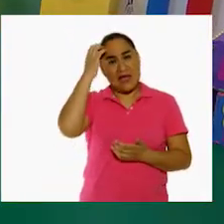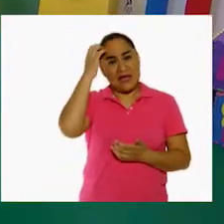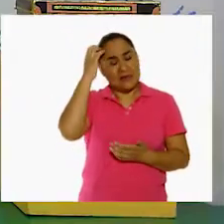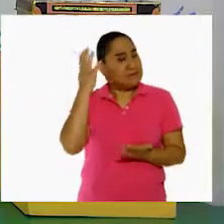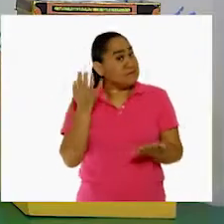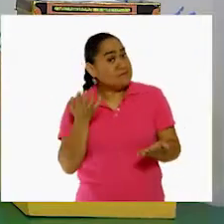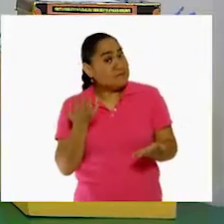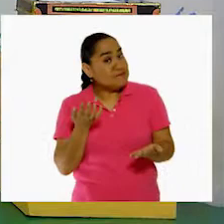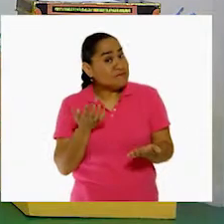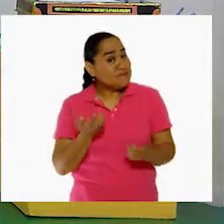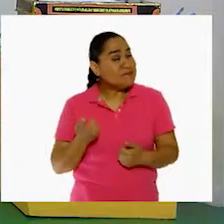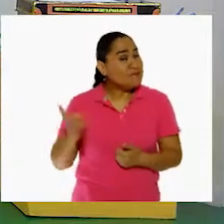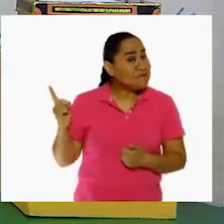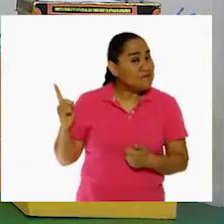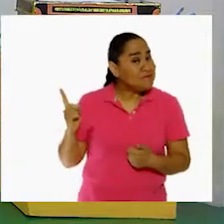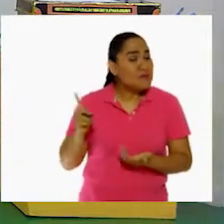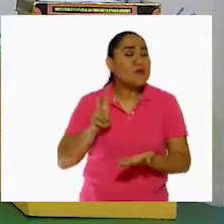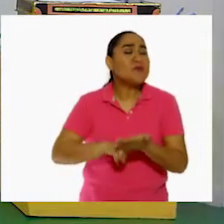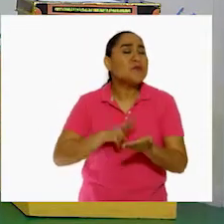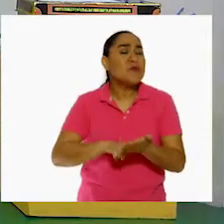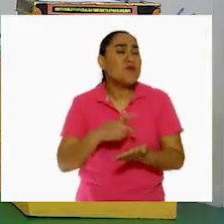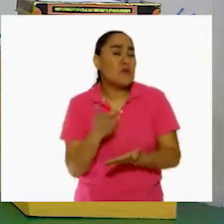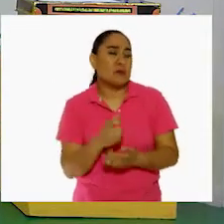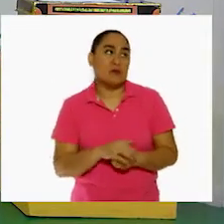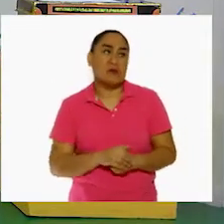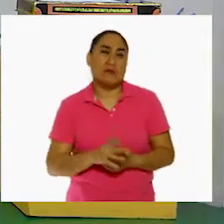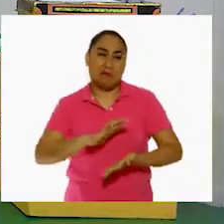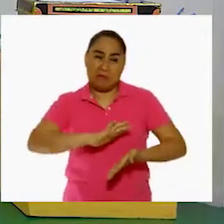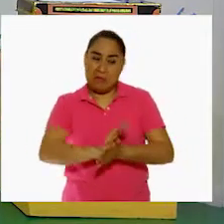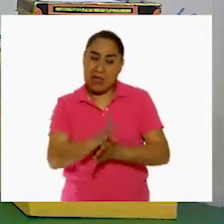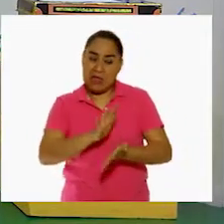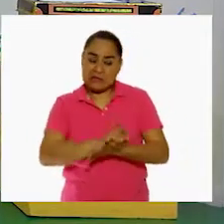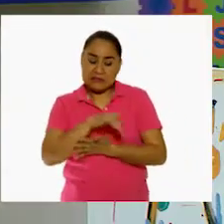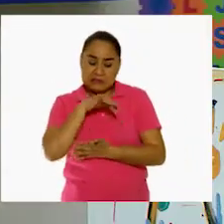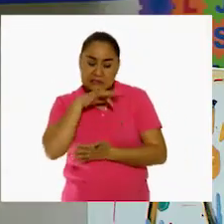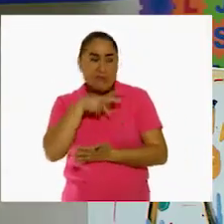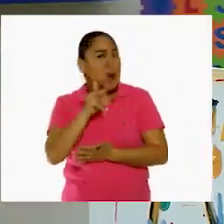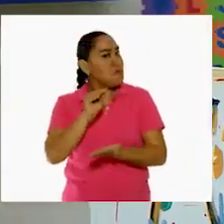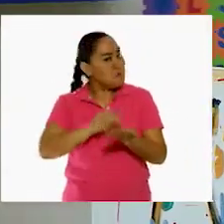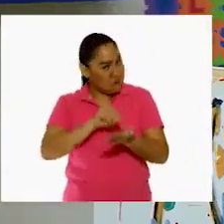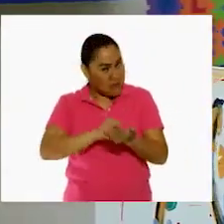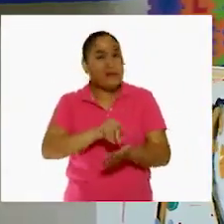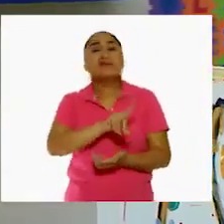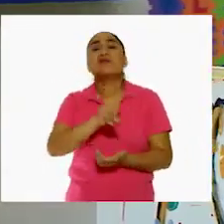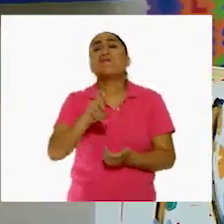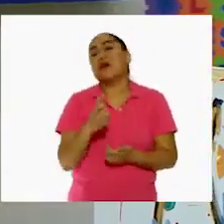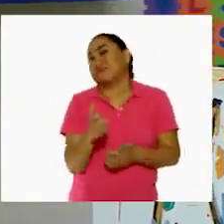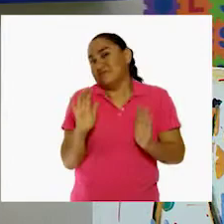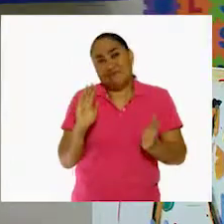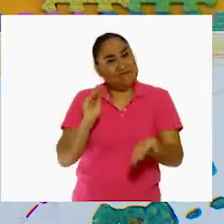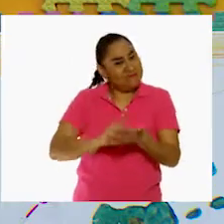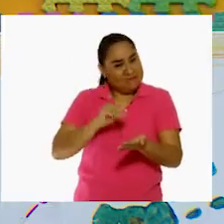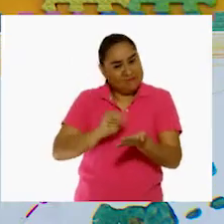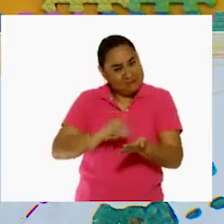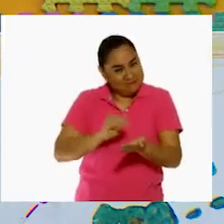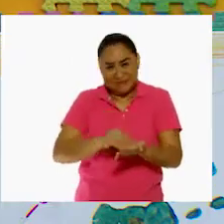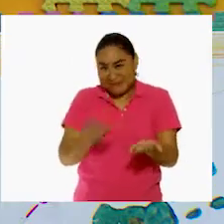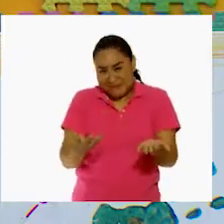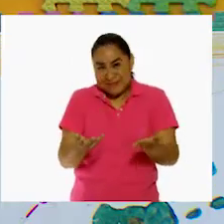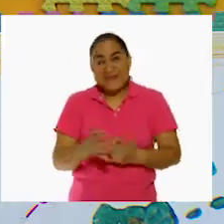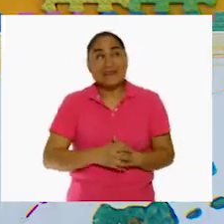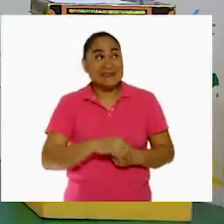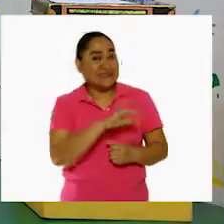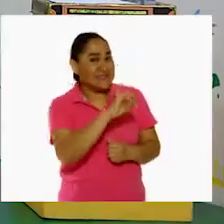Ahora, ¿cuánto vale? Pues está pisado y cochino, pero sigue valiendo 100 pesos. Sí. Ok,